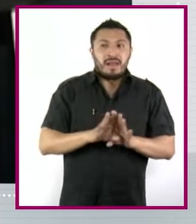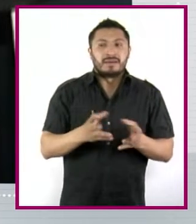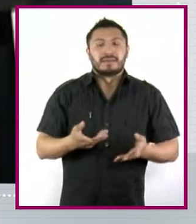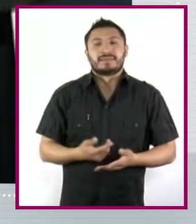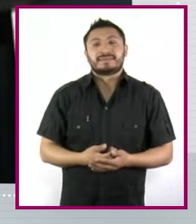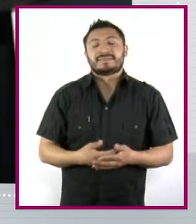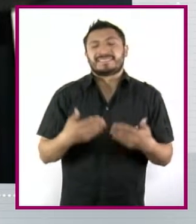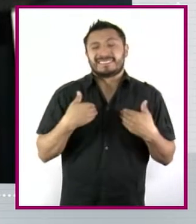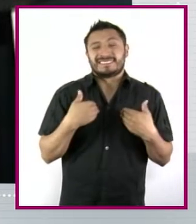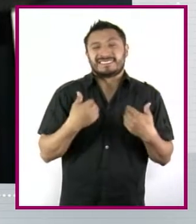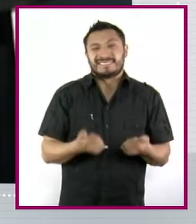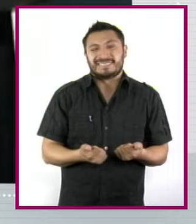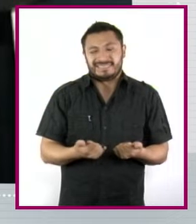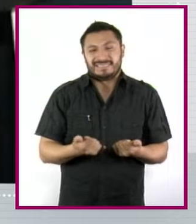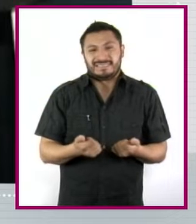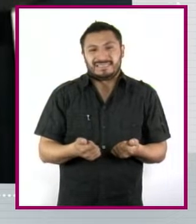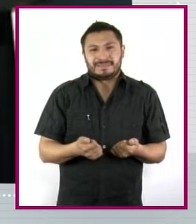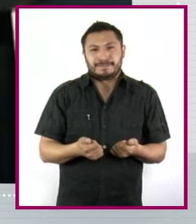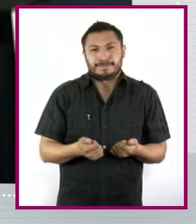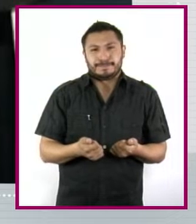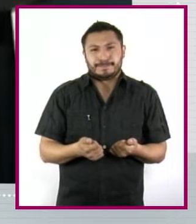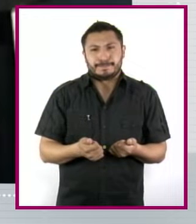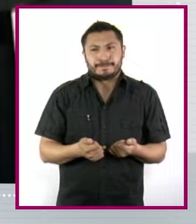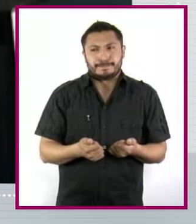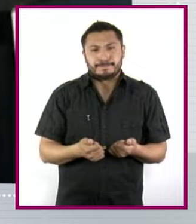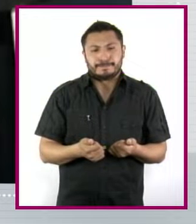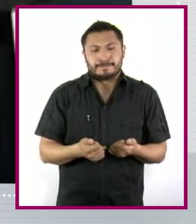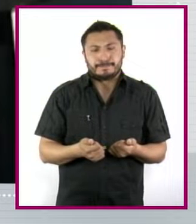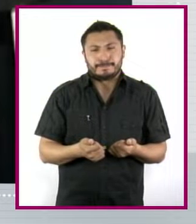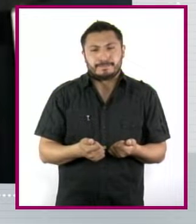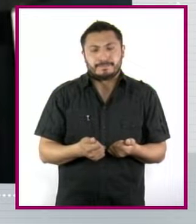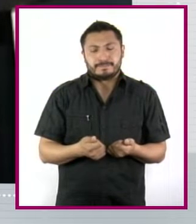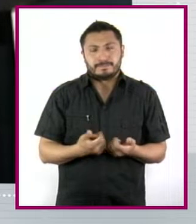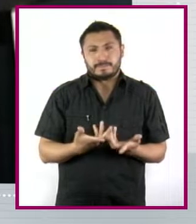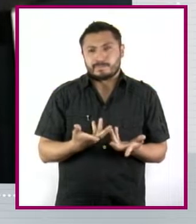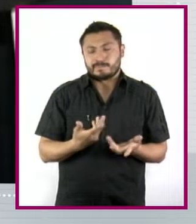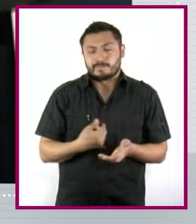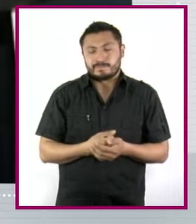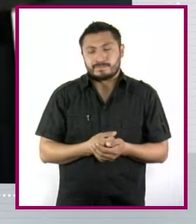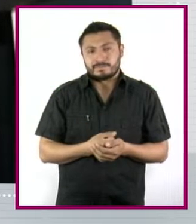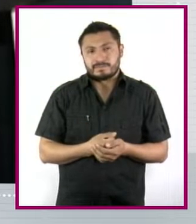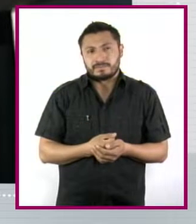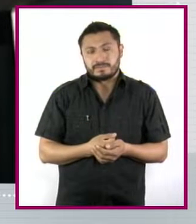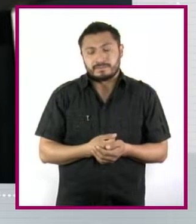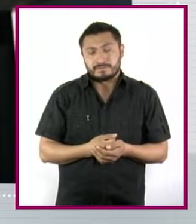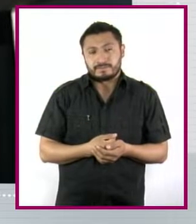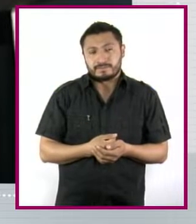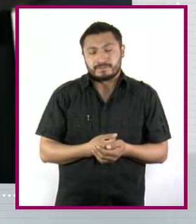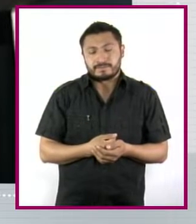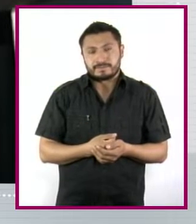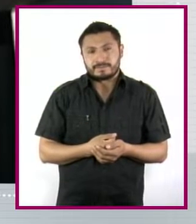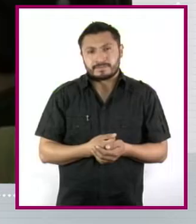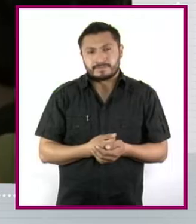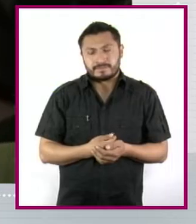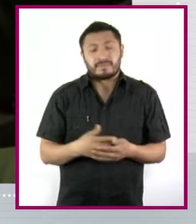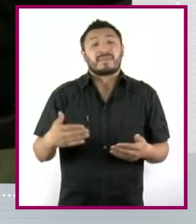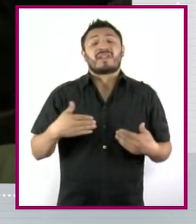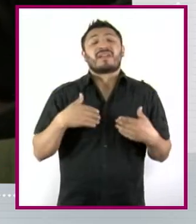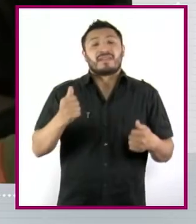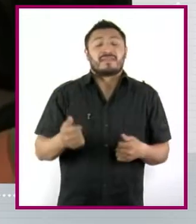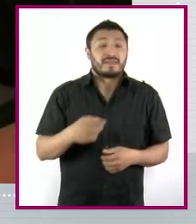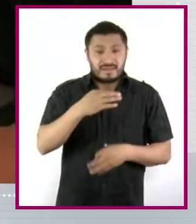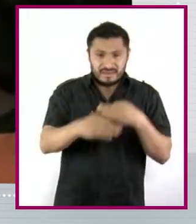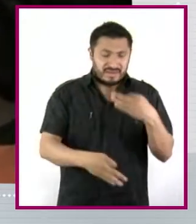para entender que llegó un momento en el que pues estos intereses, sobre todo vinculados hacia